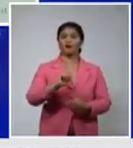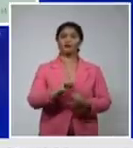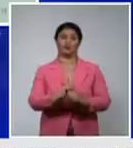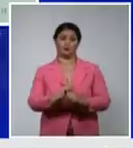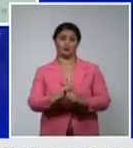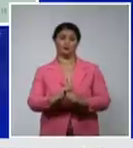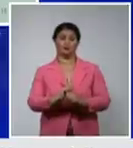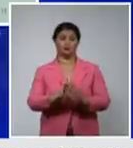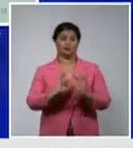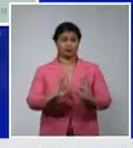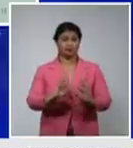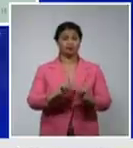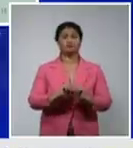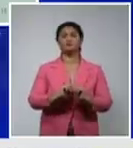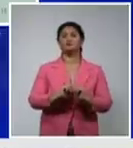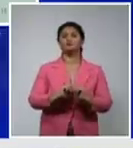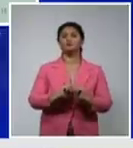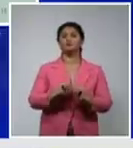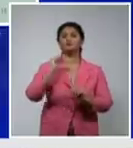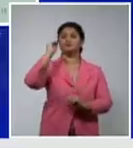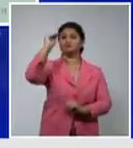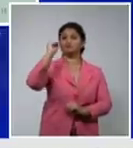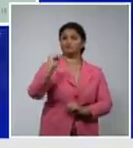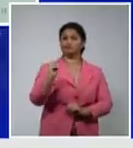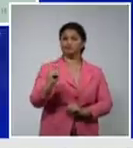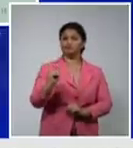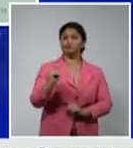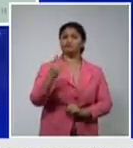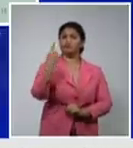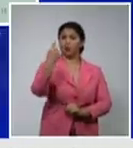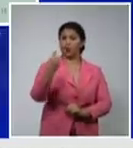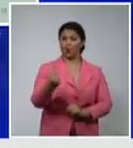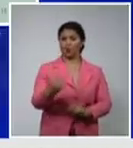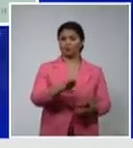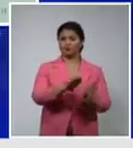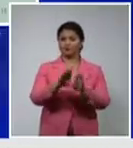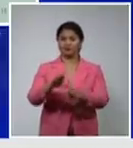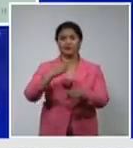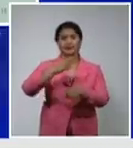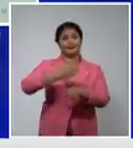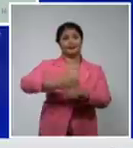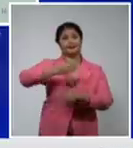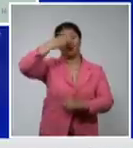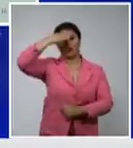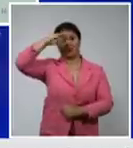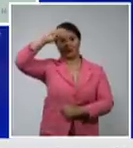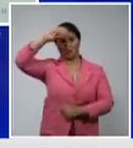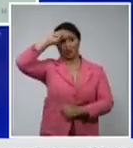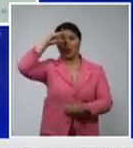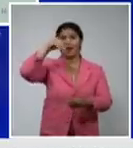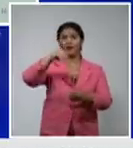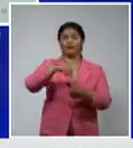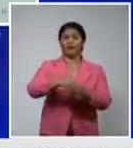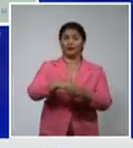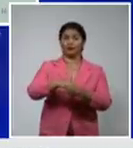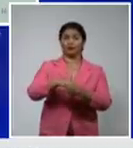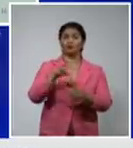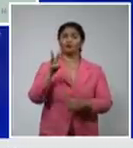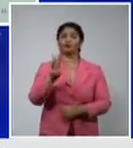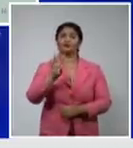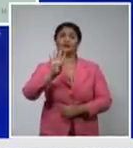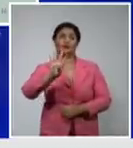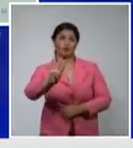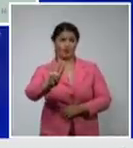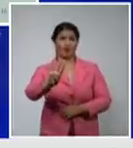Guisa 1 y Campechuela 1. Santiago de Cuba con 34 casos